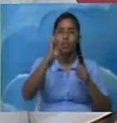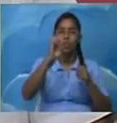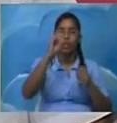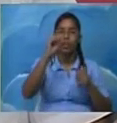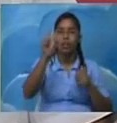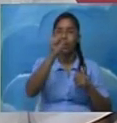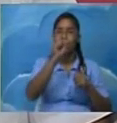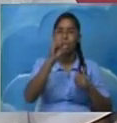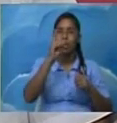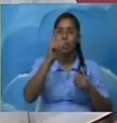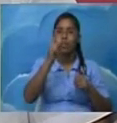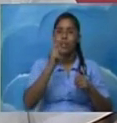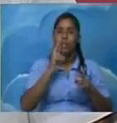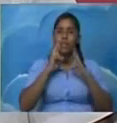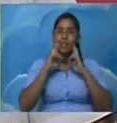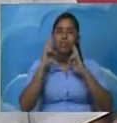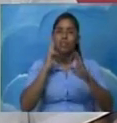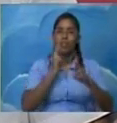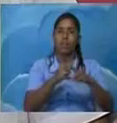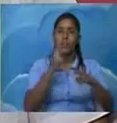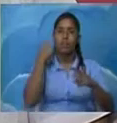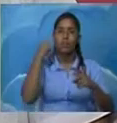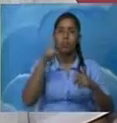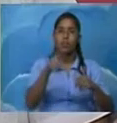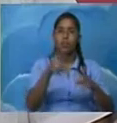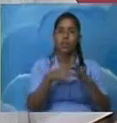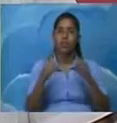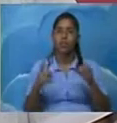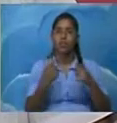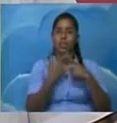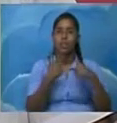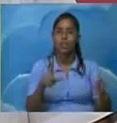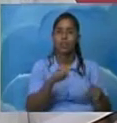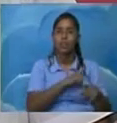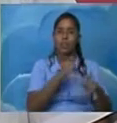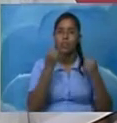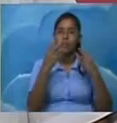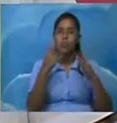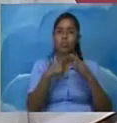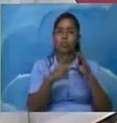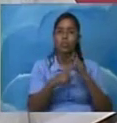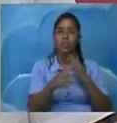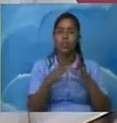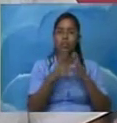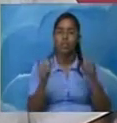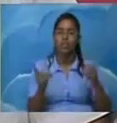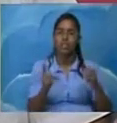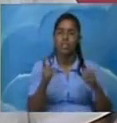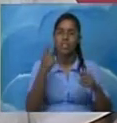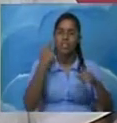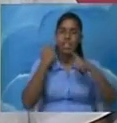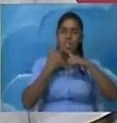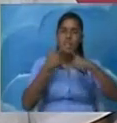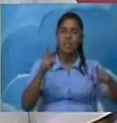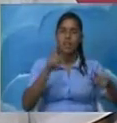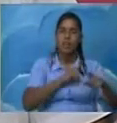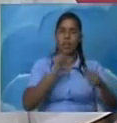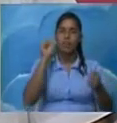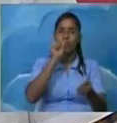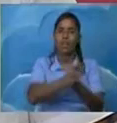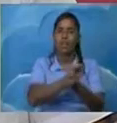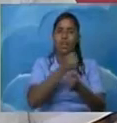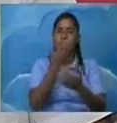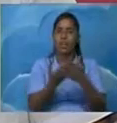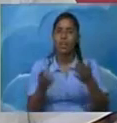les reprendió por esta situación y se libraron de muchas cosas en ese tiempo, de la usura, se libraron de la esclavitud